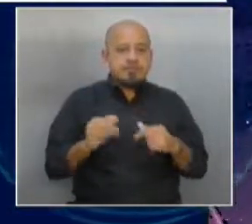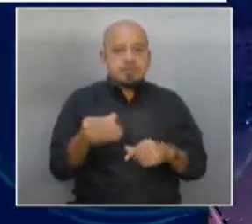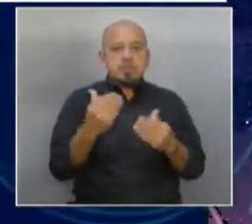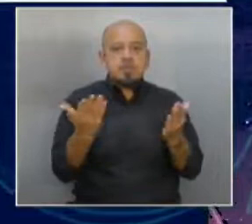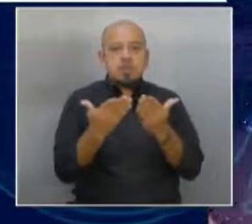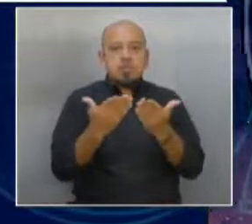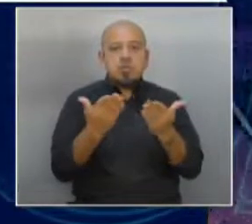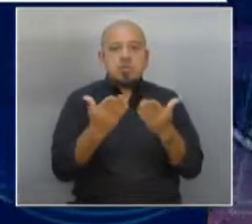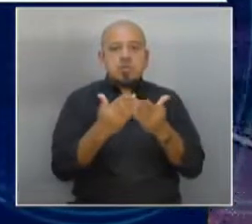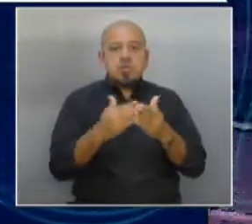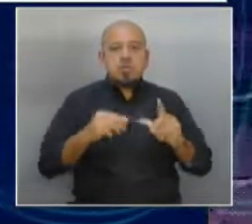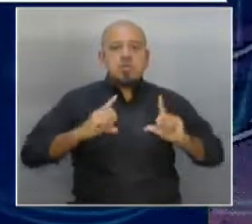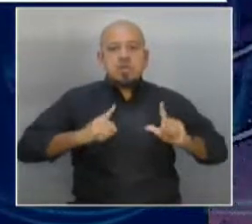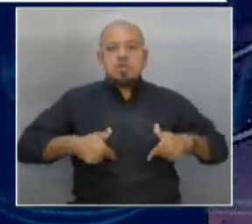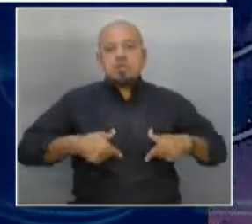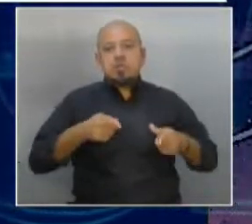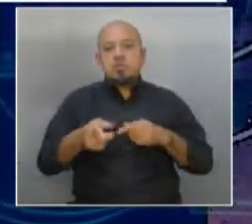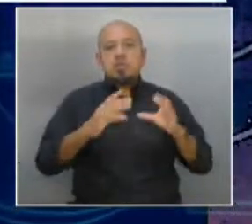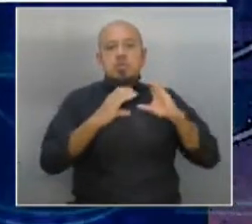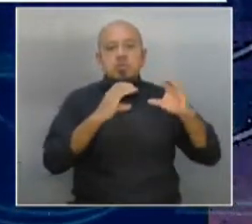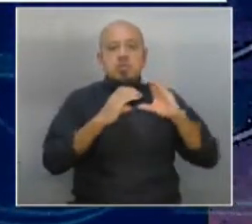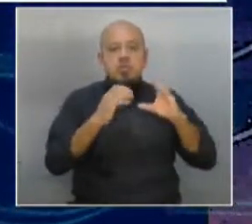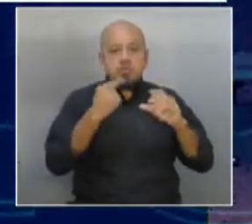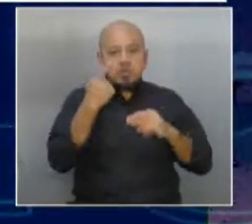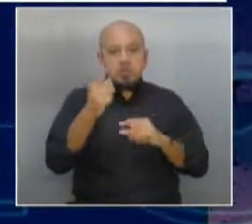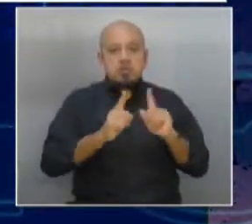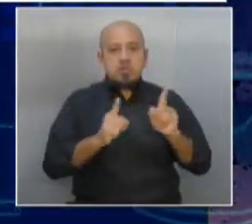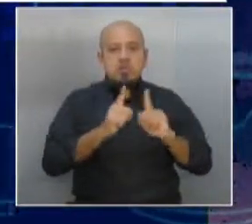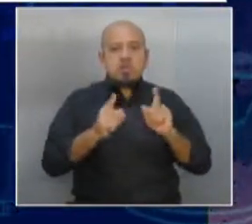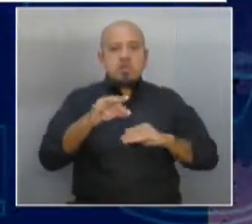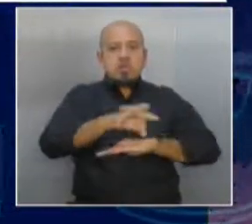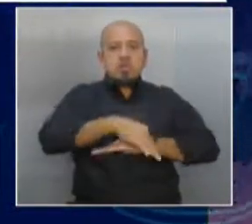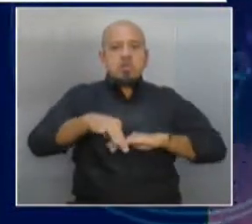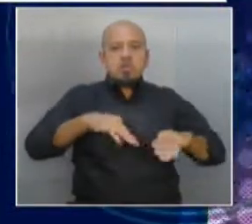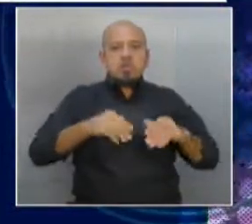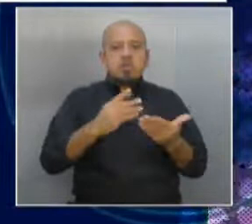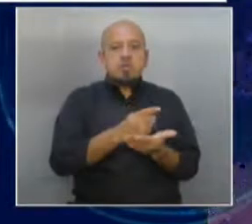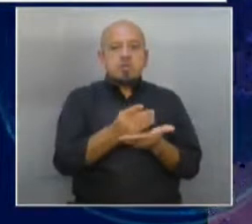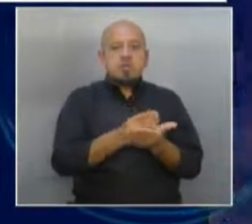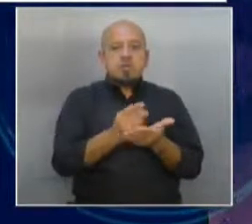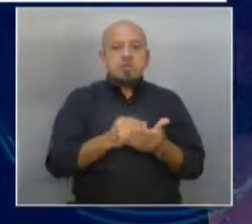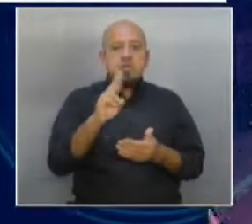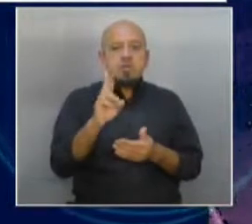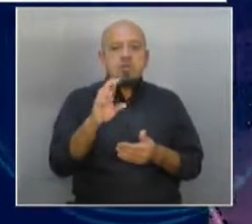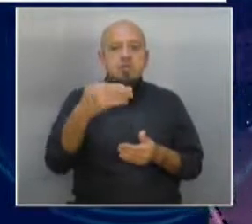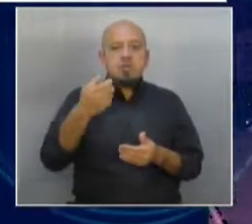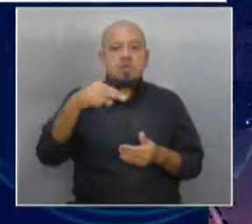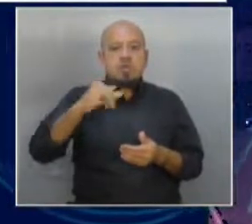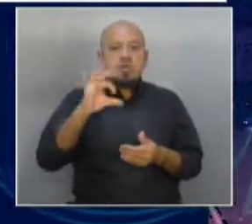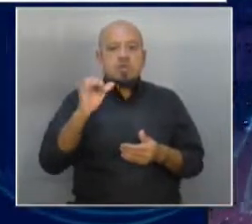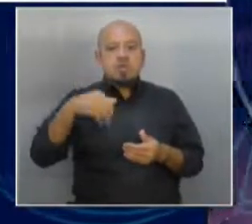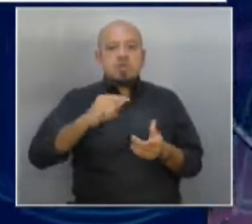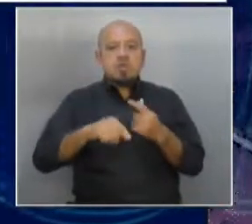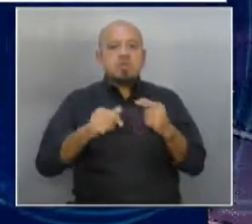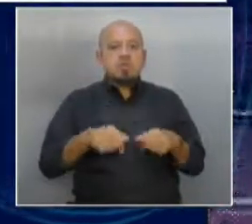de la licenciatura en diseño de comunicación visual de la Facultad de Arquitectura, Diseño y Urbanismo. Y bueno, el año pasado, en abril, en un contexto